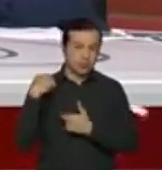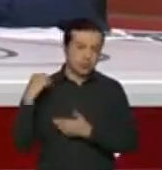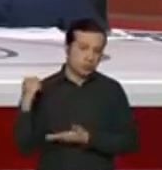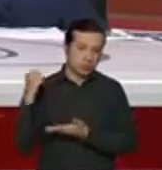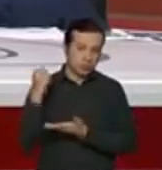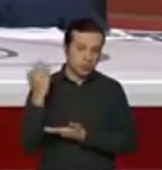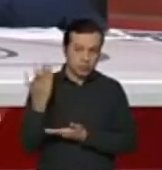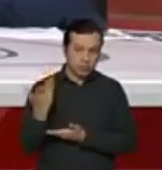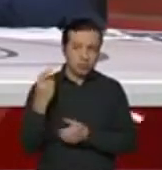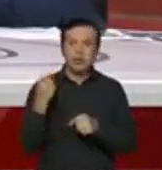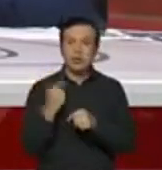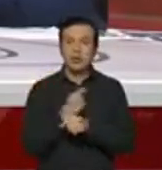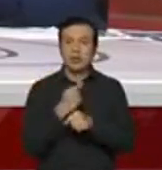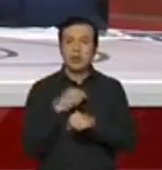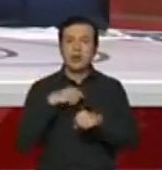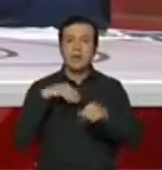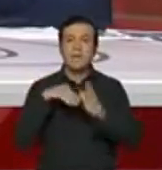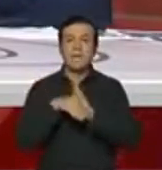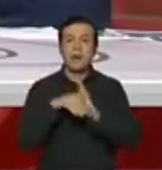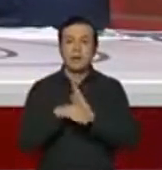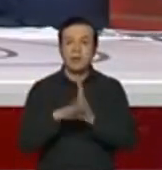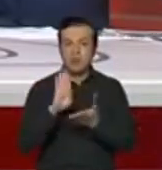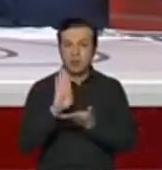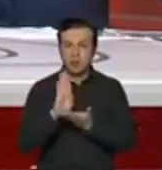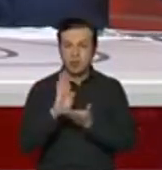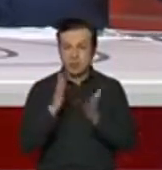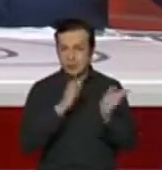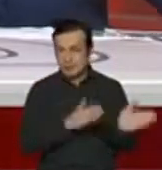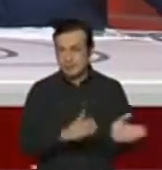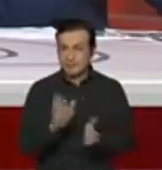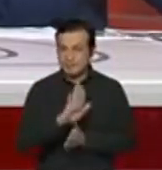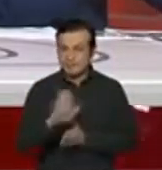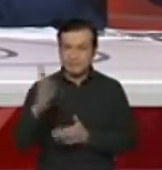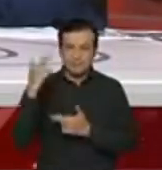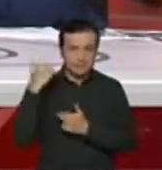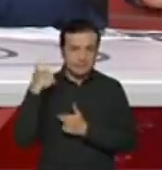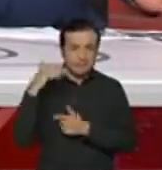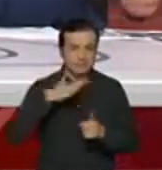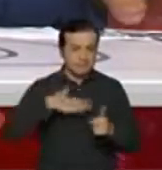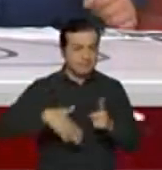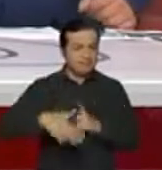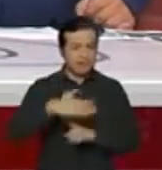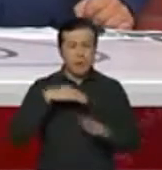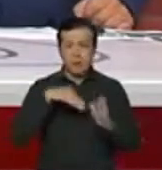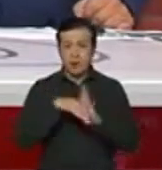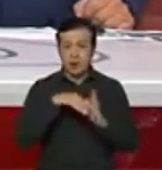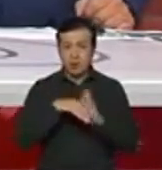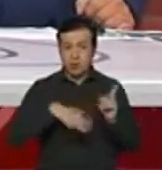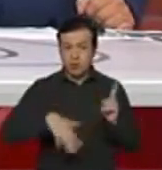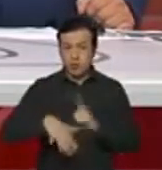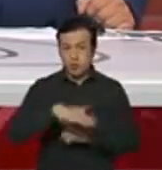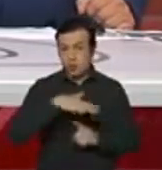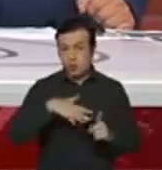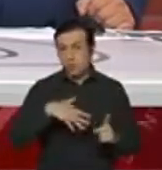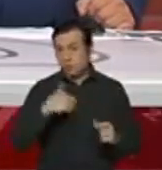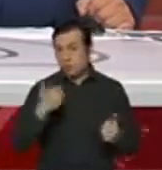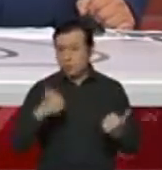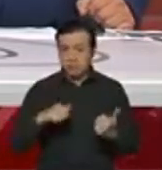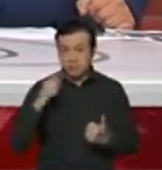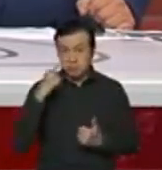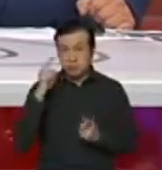responsabilidad, gerenciar el Banco del Instituto Ecuatoriano de Seguridad Social. ¿En qué situación ha encontrado usted el BIES?